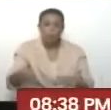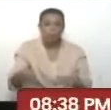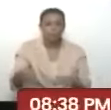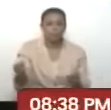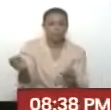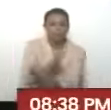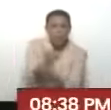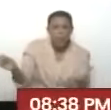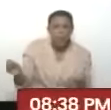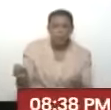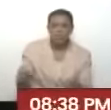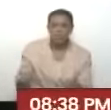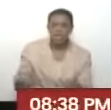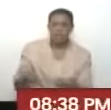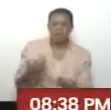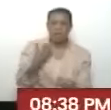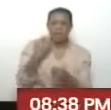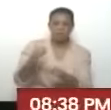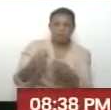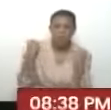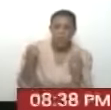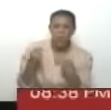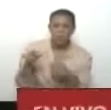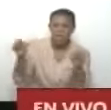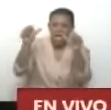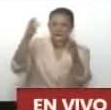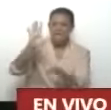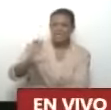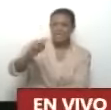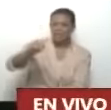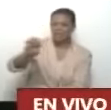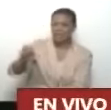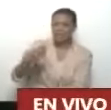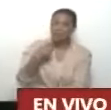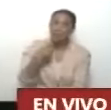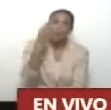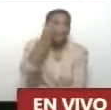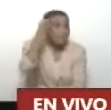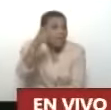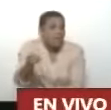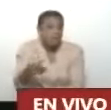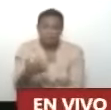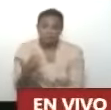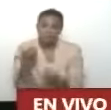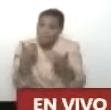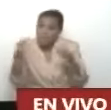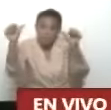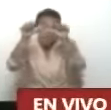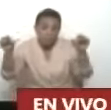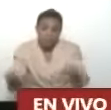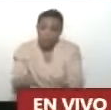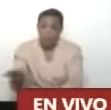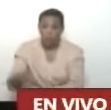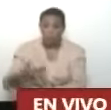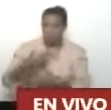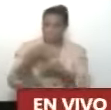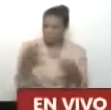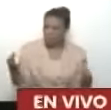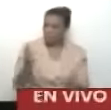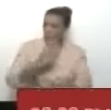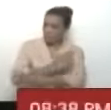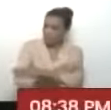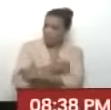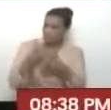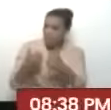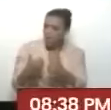sistema electoral venezolano, en algún momento el sistema electoral venezolano le puede decir, bueno, si tú consideras que este no es un sistema electoral suficientemente confiable para